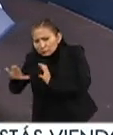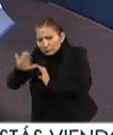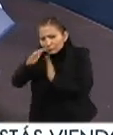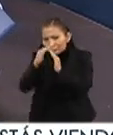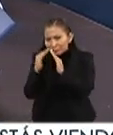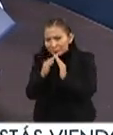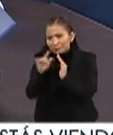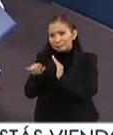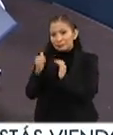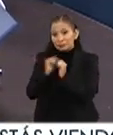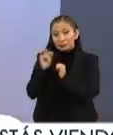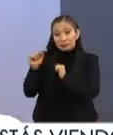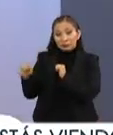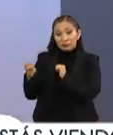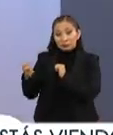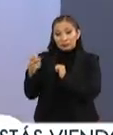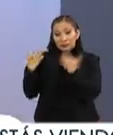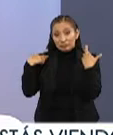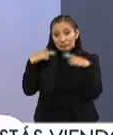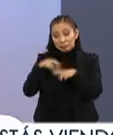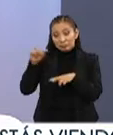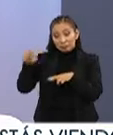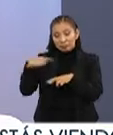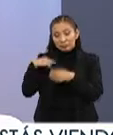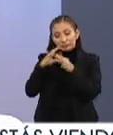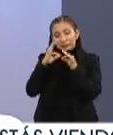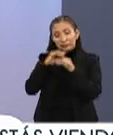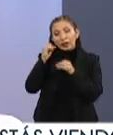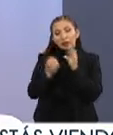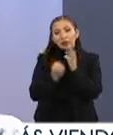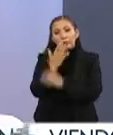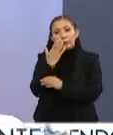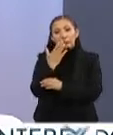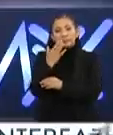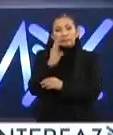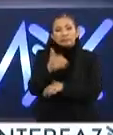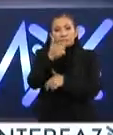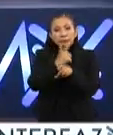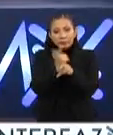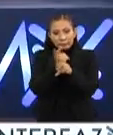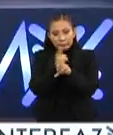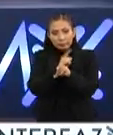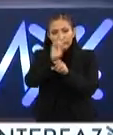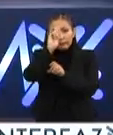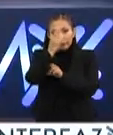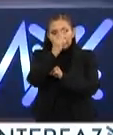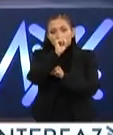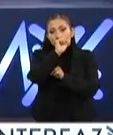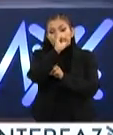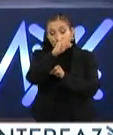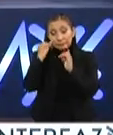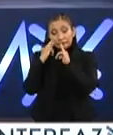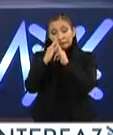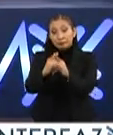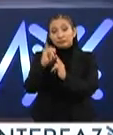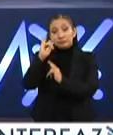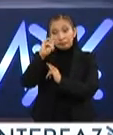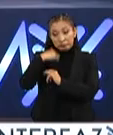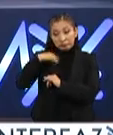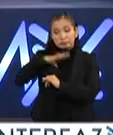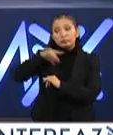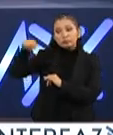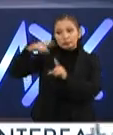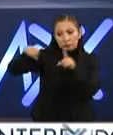comentábamos con el maestro que nos vino a comentar sobre la nueva carrera de la UNAM. En esta feria del Politécnico hay